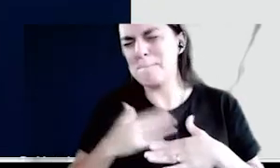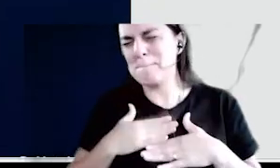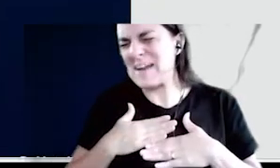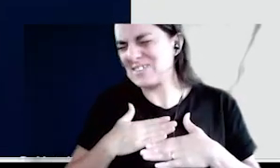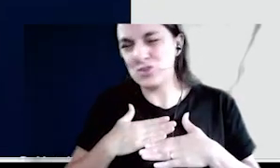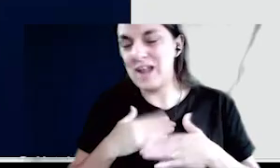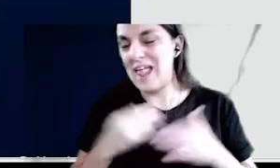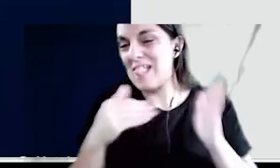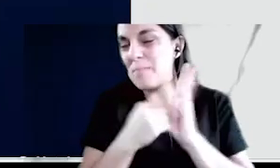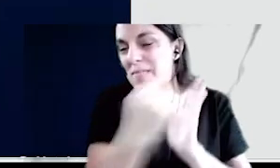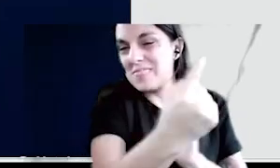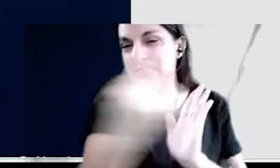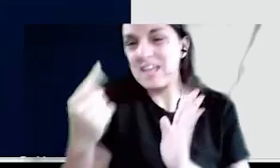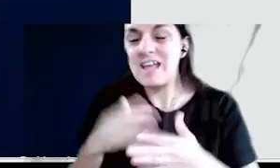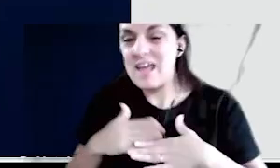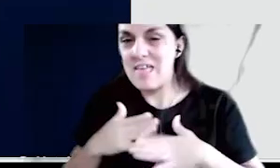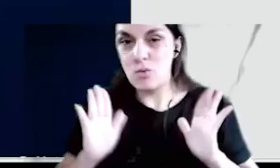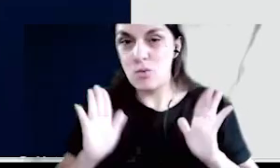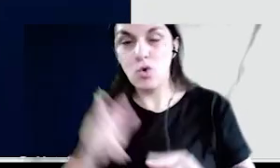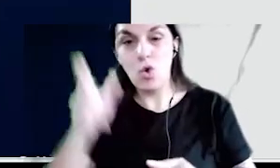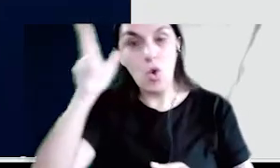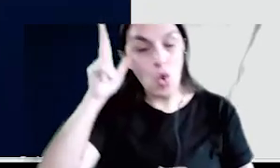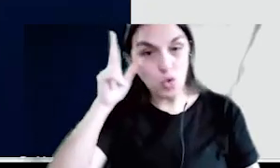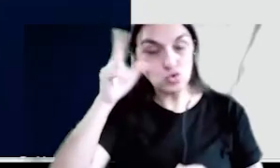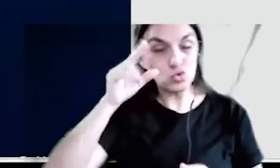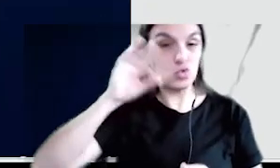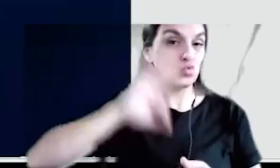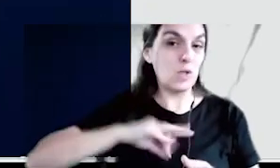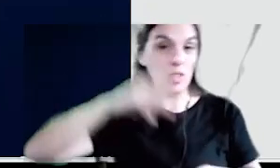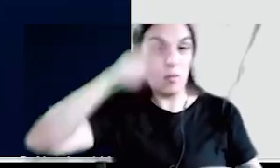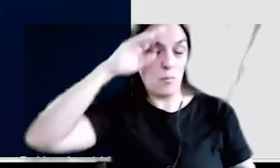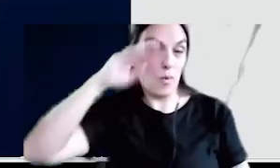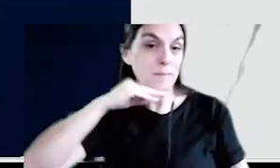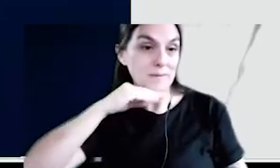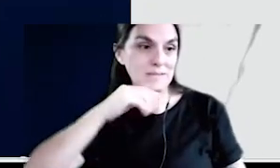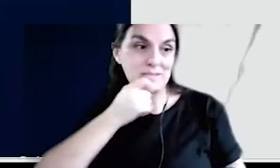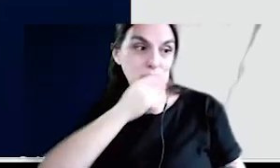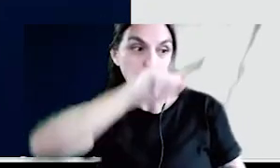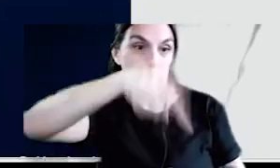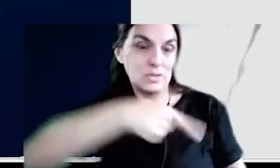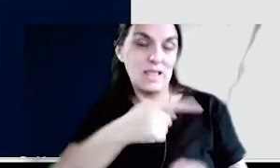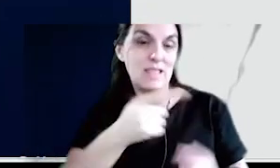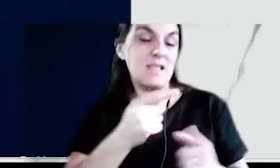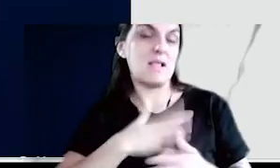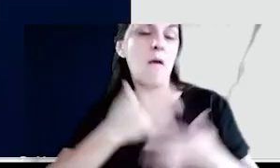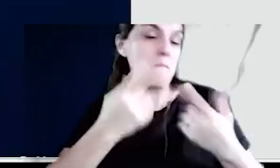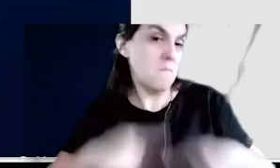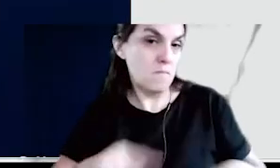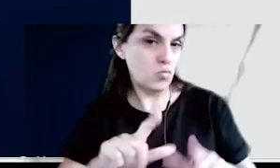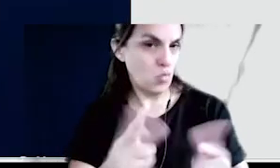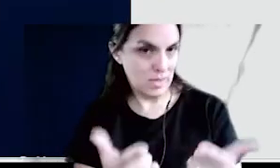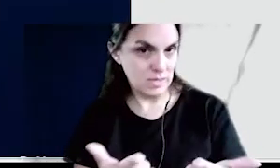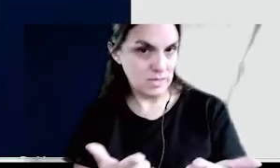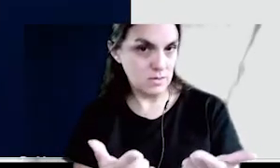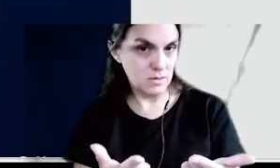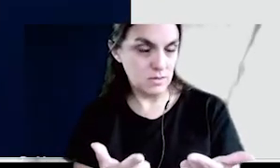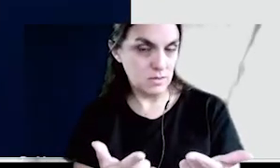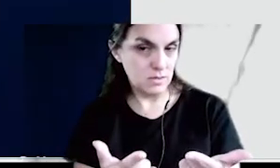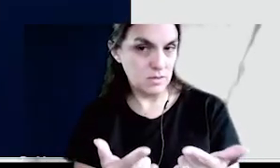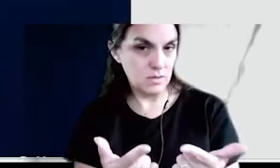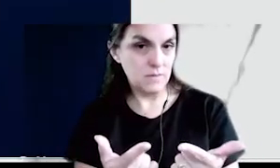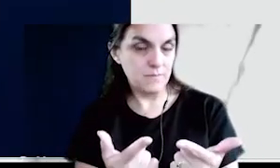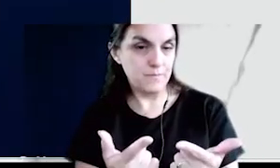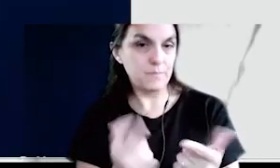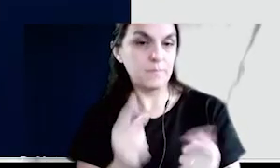personalísima, que es los 8 haberes mínimos garantizados por mes, que si ustedes no son sujetos de bienes personales y no cobran ingresos mayores